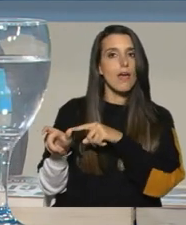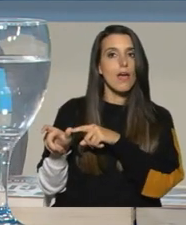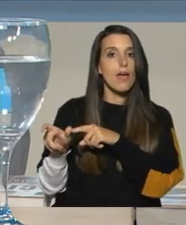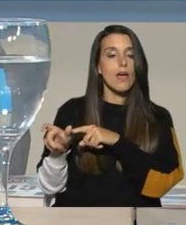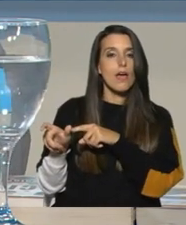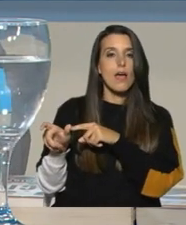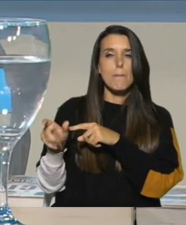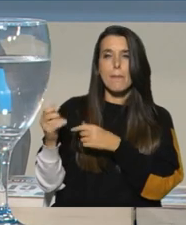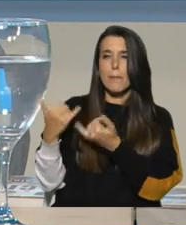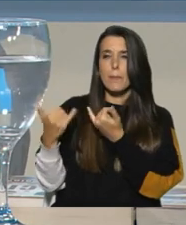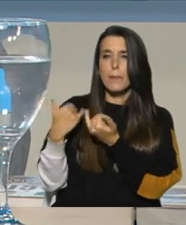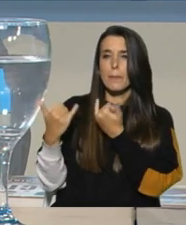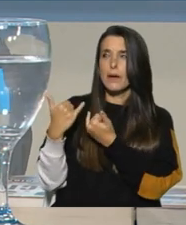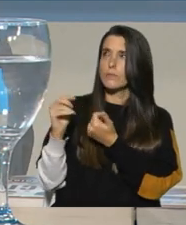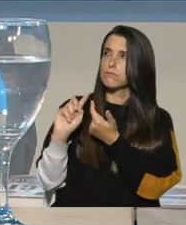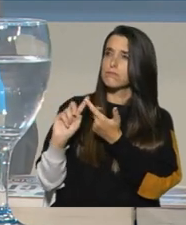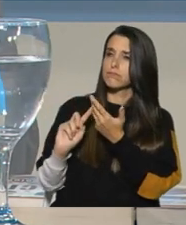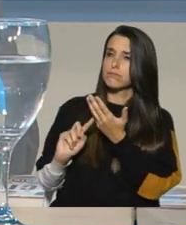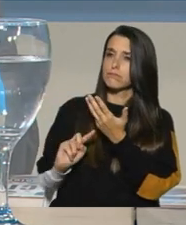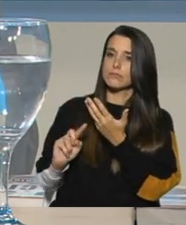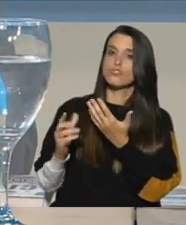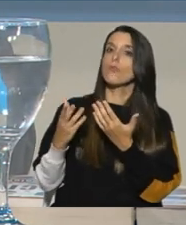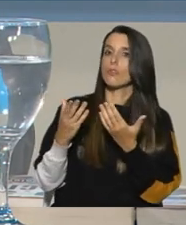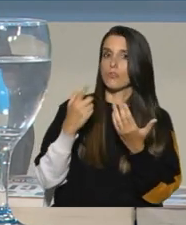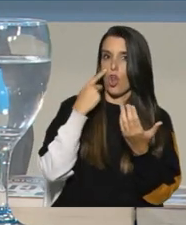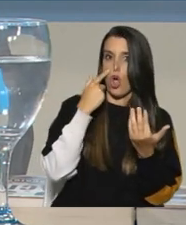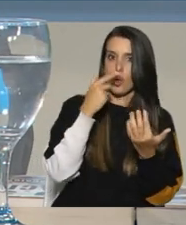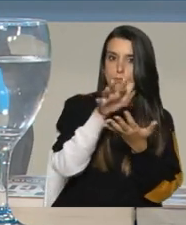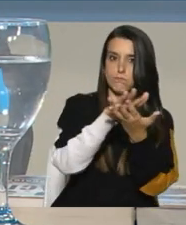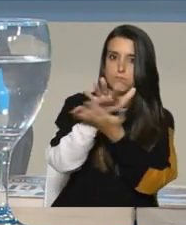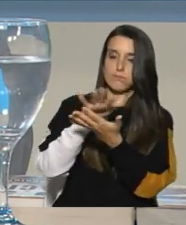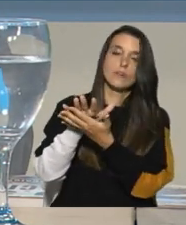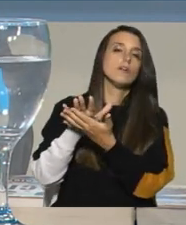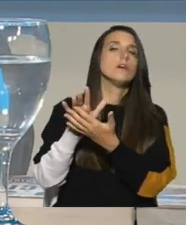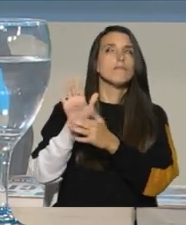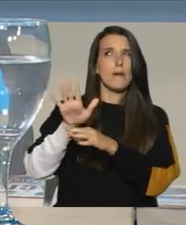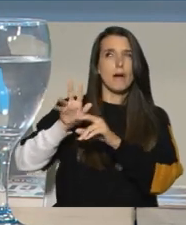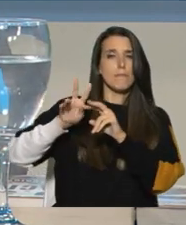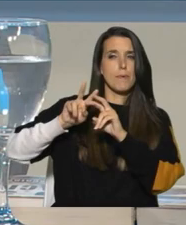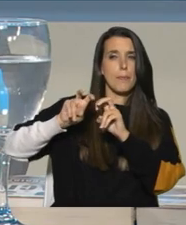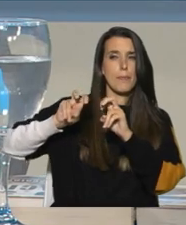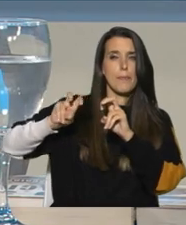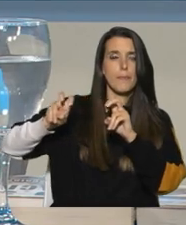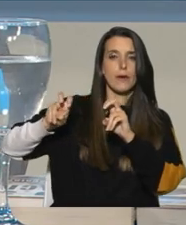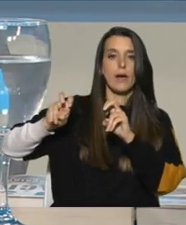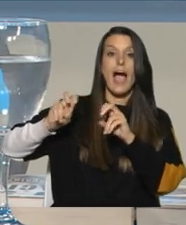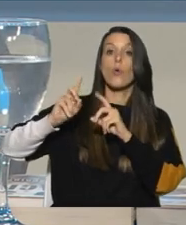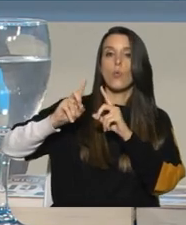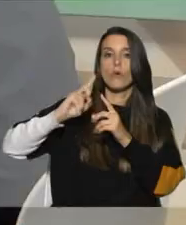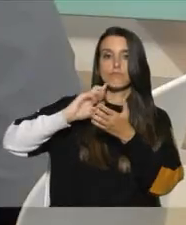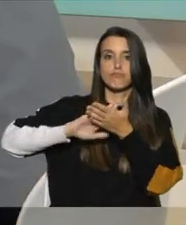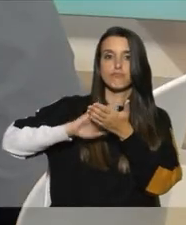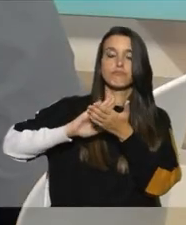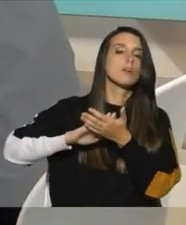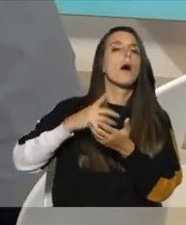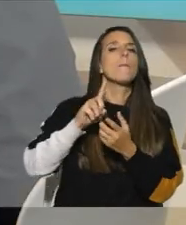me dio ciertos elementos en los cuales yo recibí muchos casos, ¿no? Después de chequear y revisar bien, logramos comprobar algunos. ¿Pero las